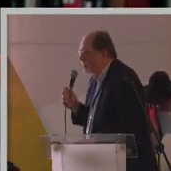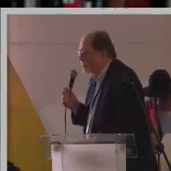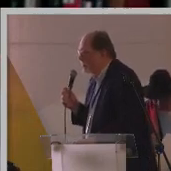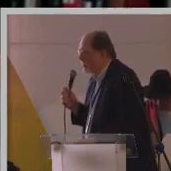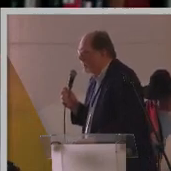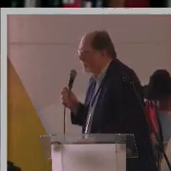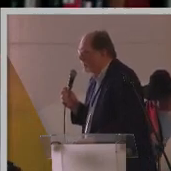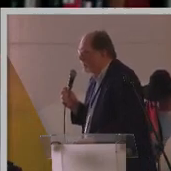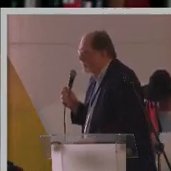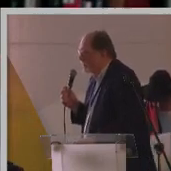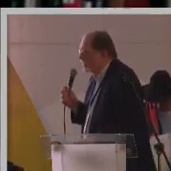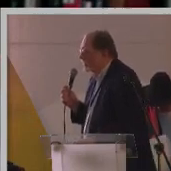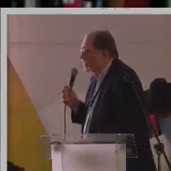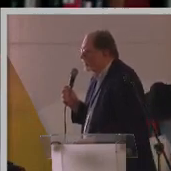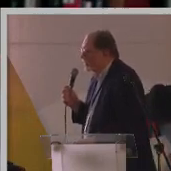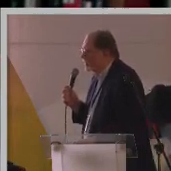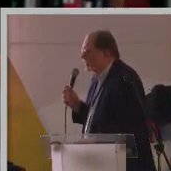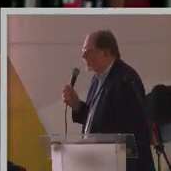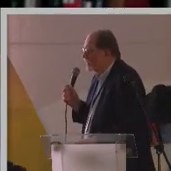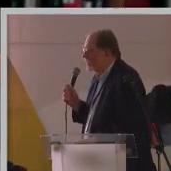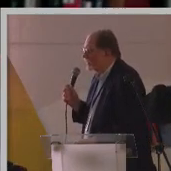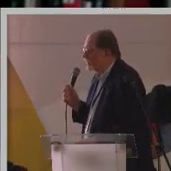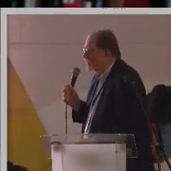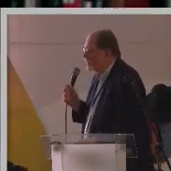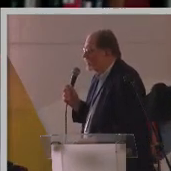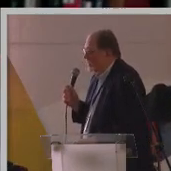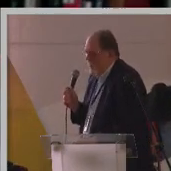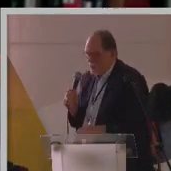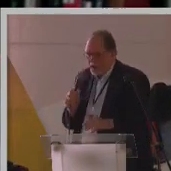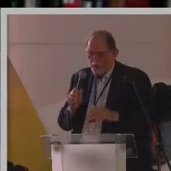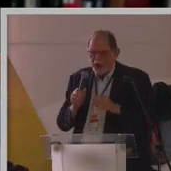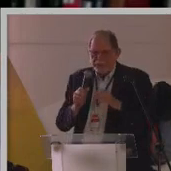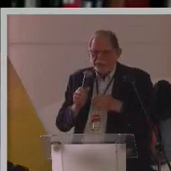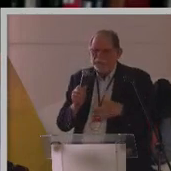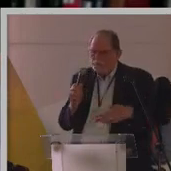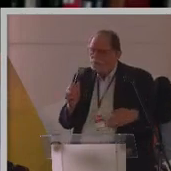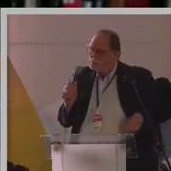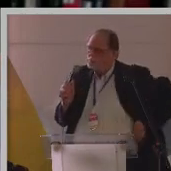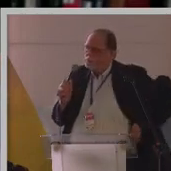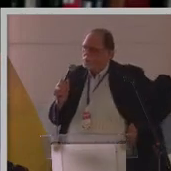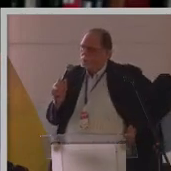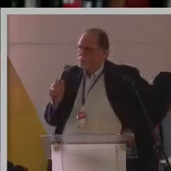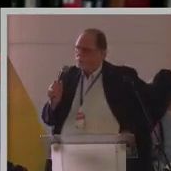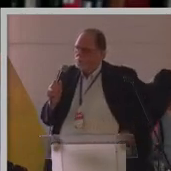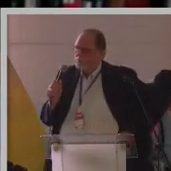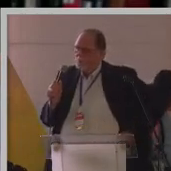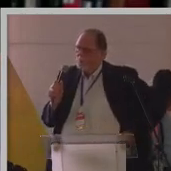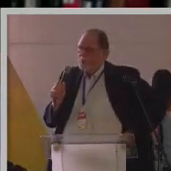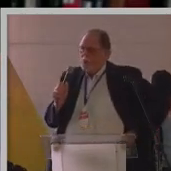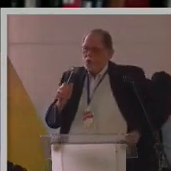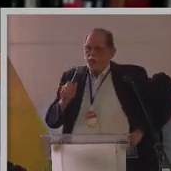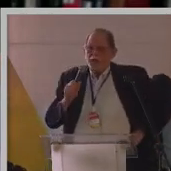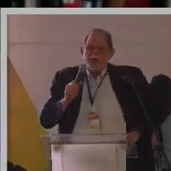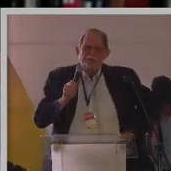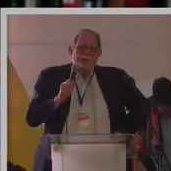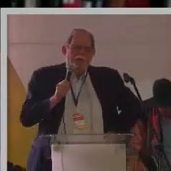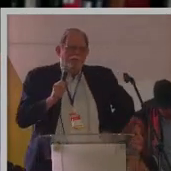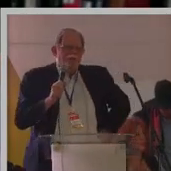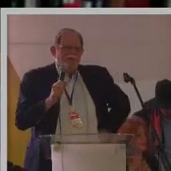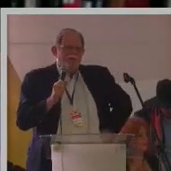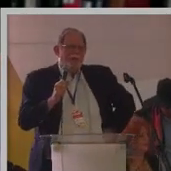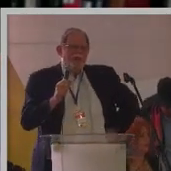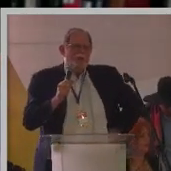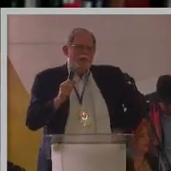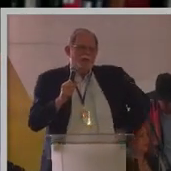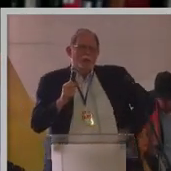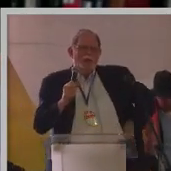I think we can all agree on the answer and also on the lessons of history. Creo que